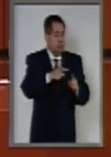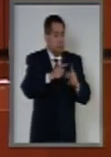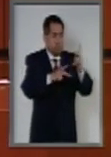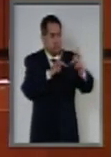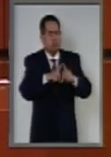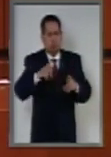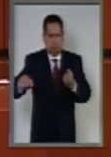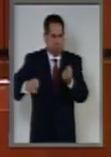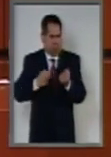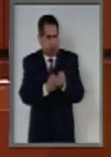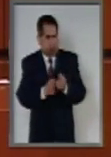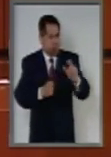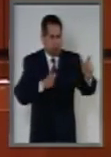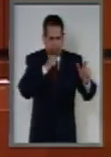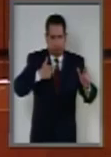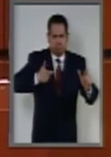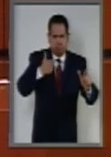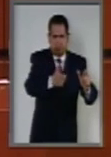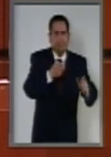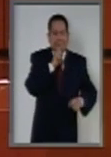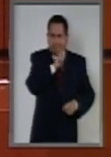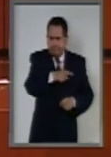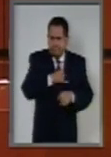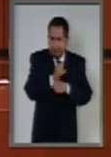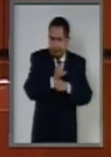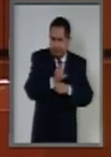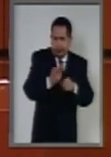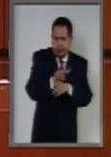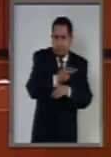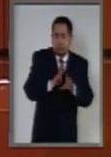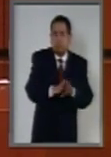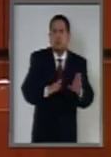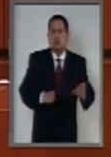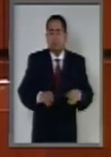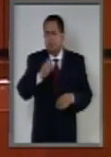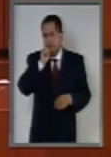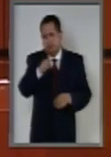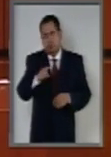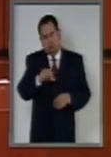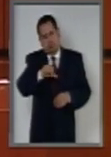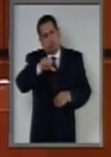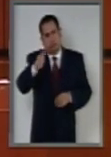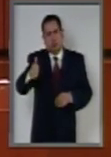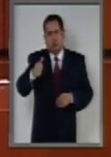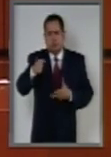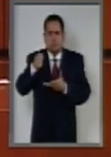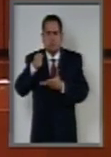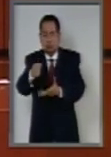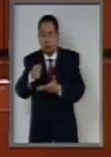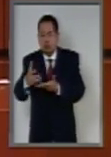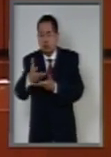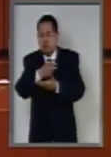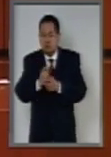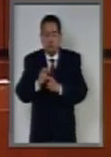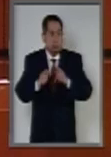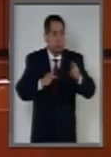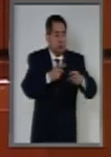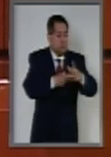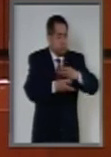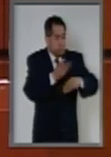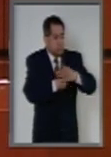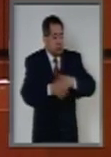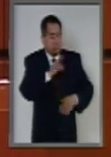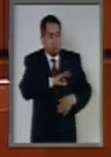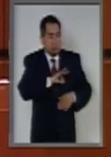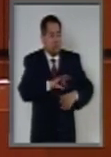los municipios. Además, el destino y el ejercicio de los recursos derivados de dichos empréstitos, de